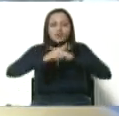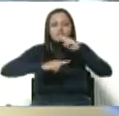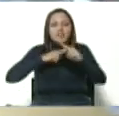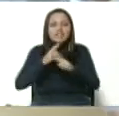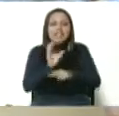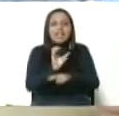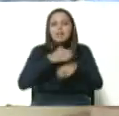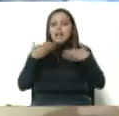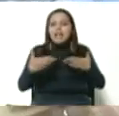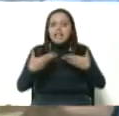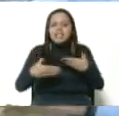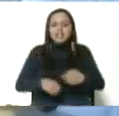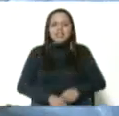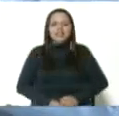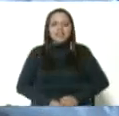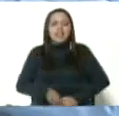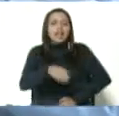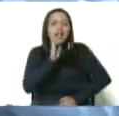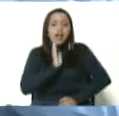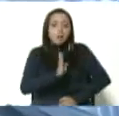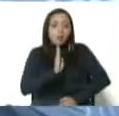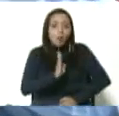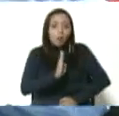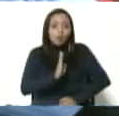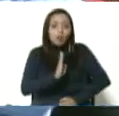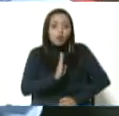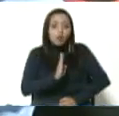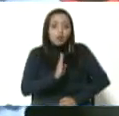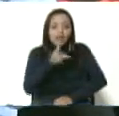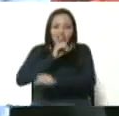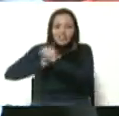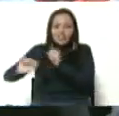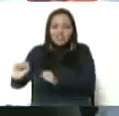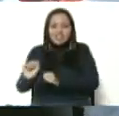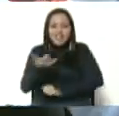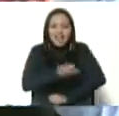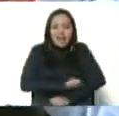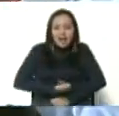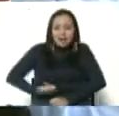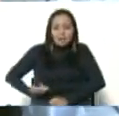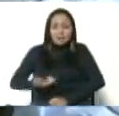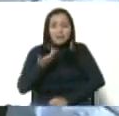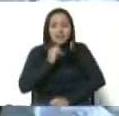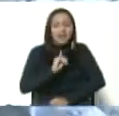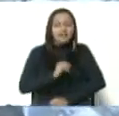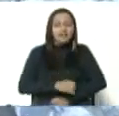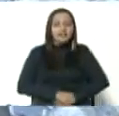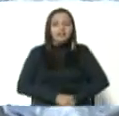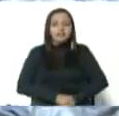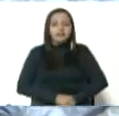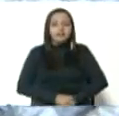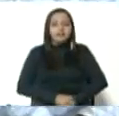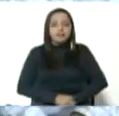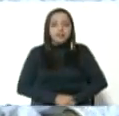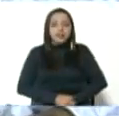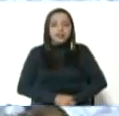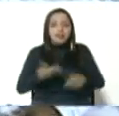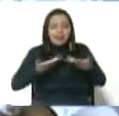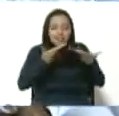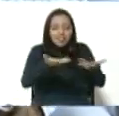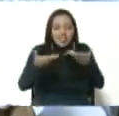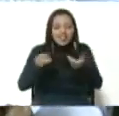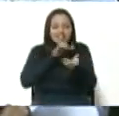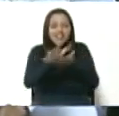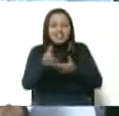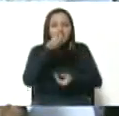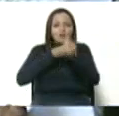emergencia, el bono contra el hambre, programa masivo de distribución gratuita de alimentos,